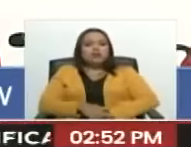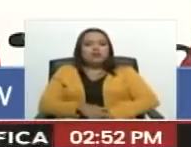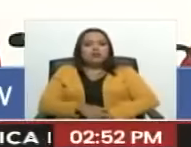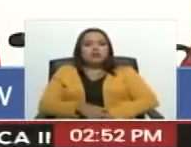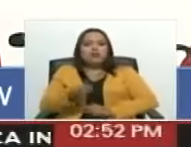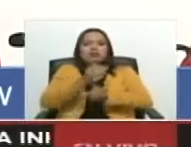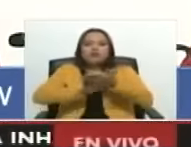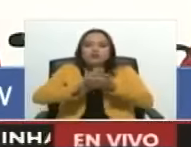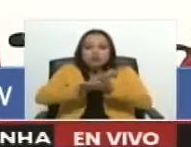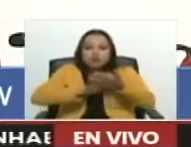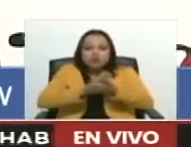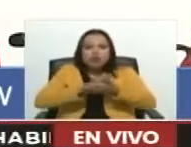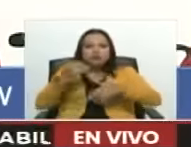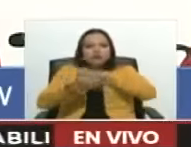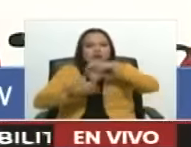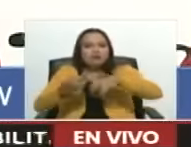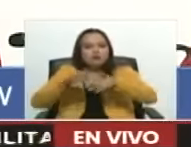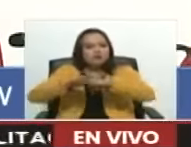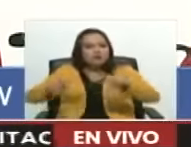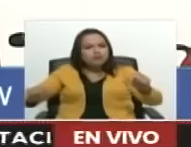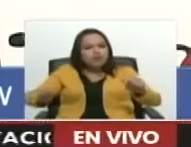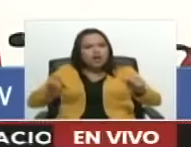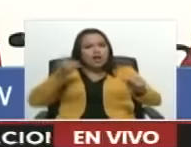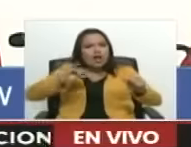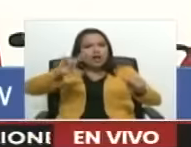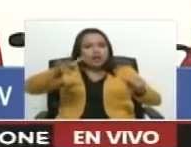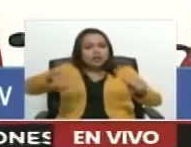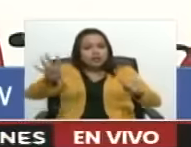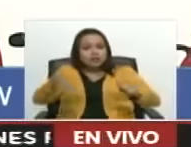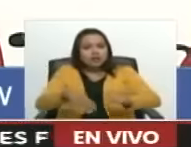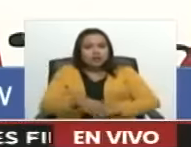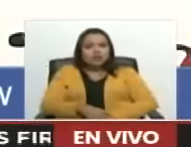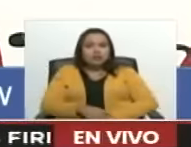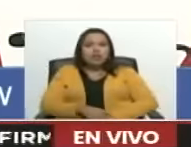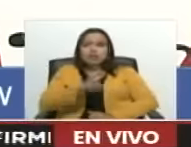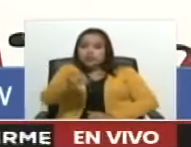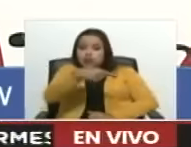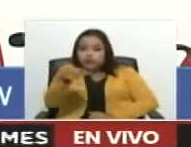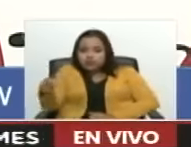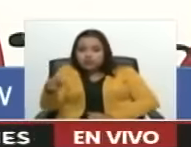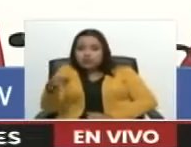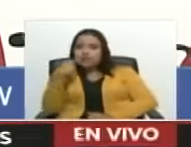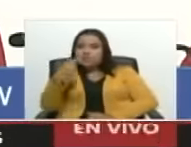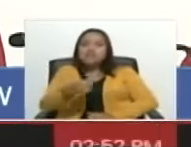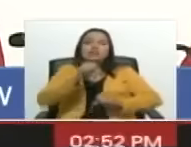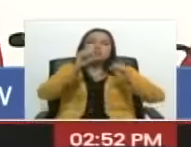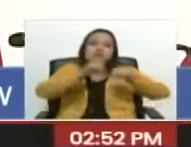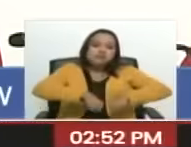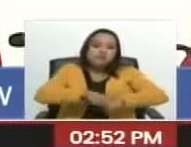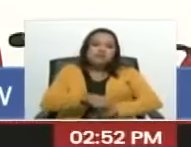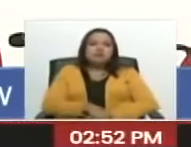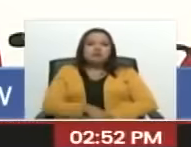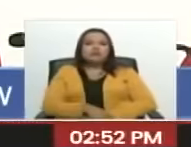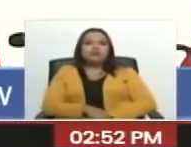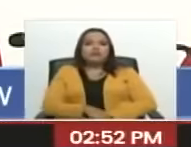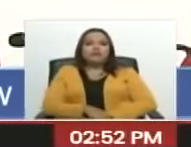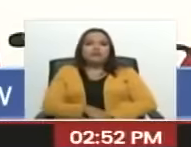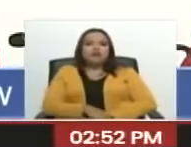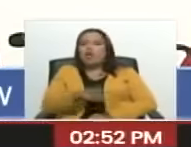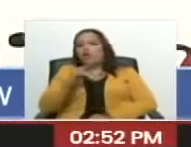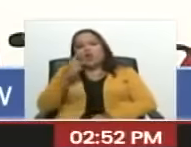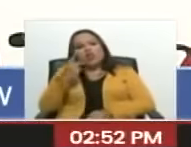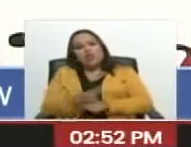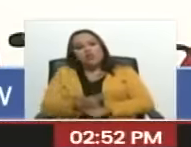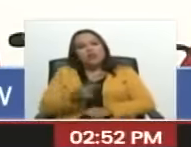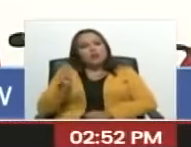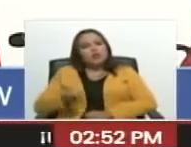resolver la controversia territorial sobre la Guayana Esequiba? Sí. Aquí no tiene nada que hacer la Corte Internacional de